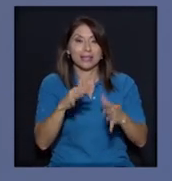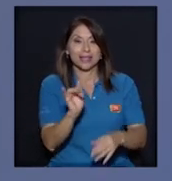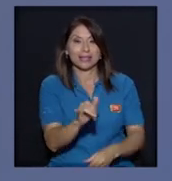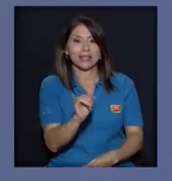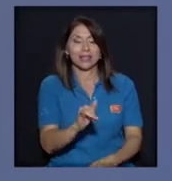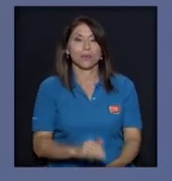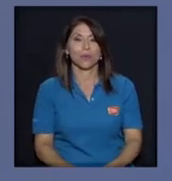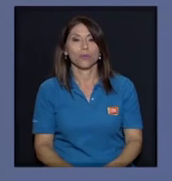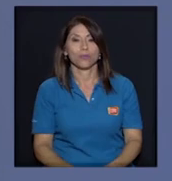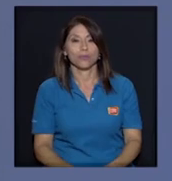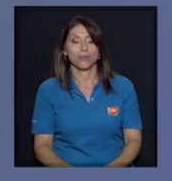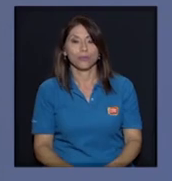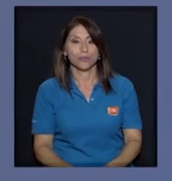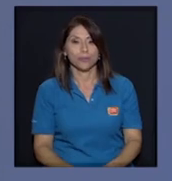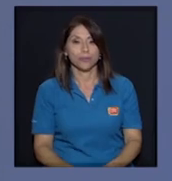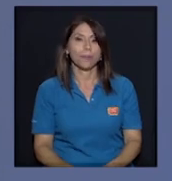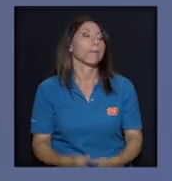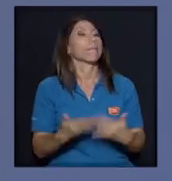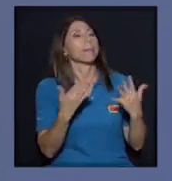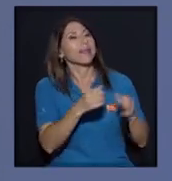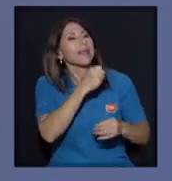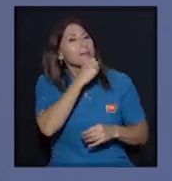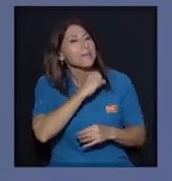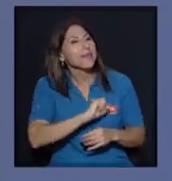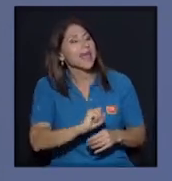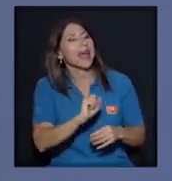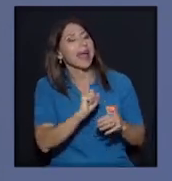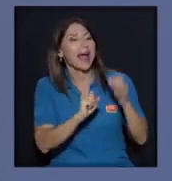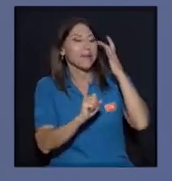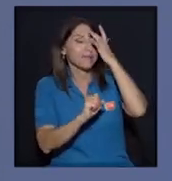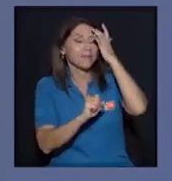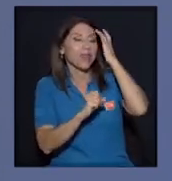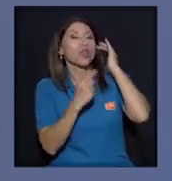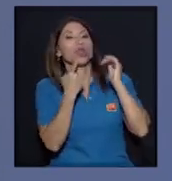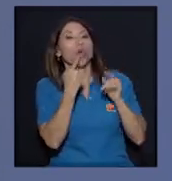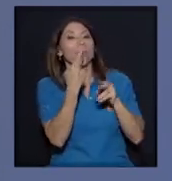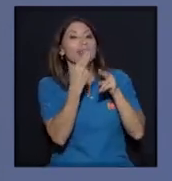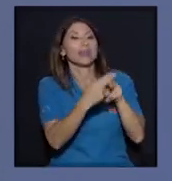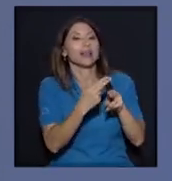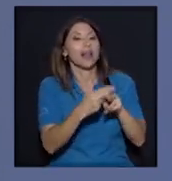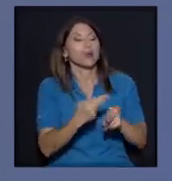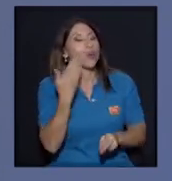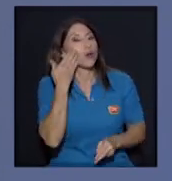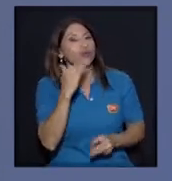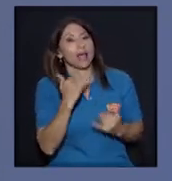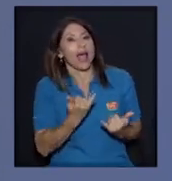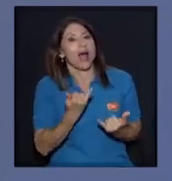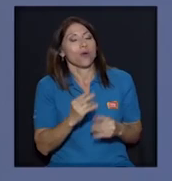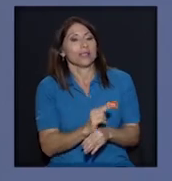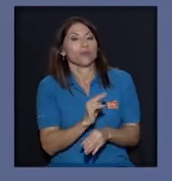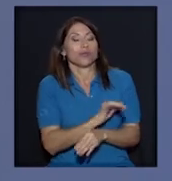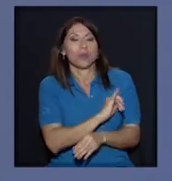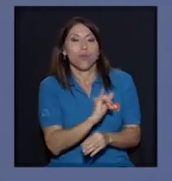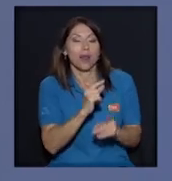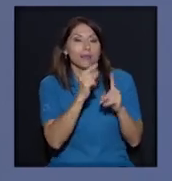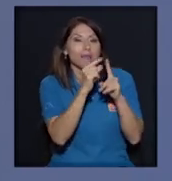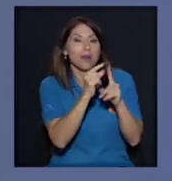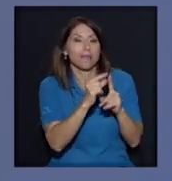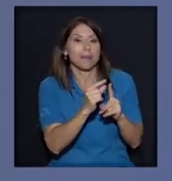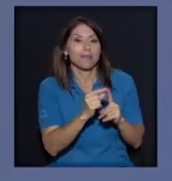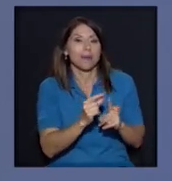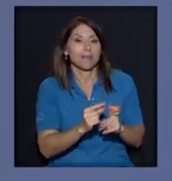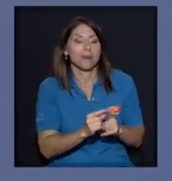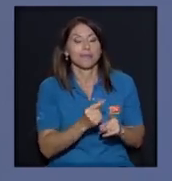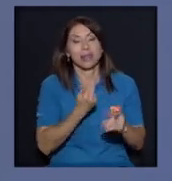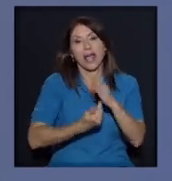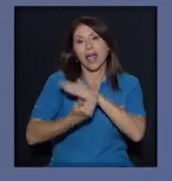No, Henry, en la vieja nomenclatura, y no sé qué tanto de eso se mantiene en la nueva, había, digamos, como